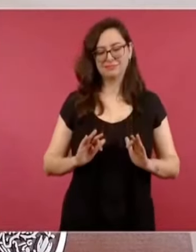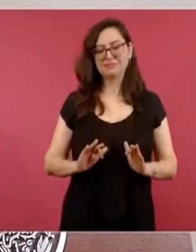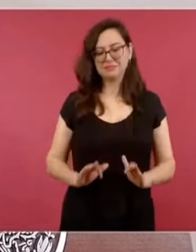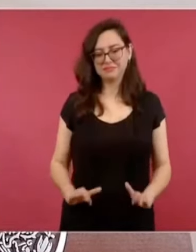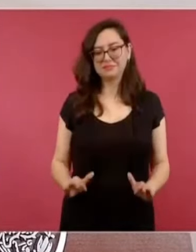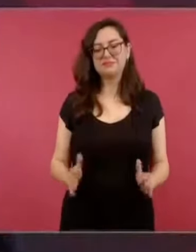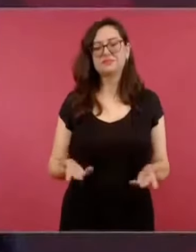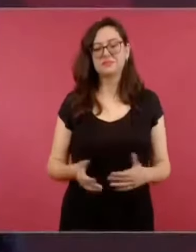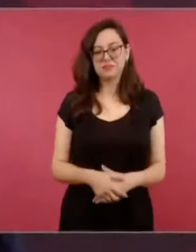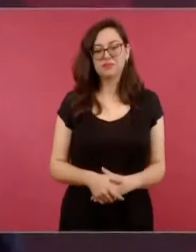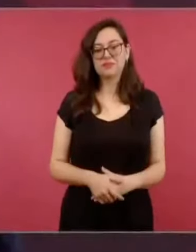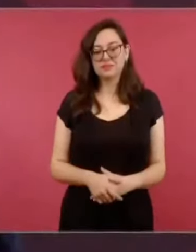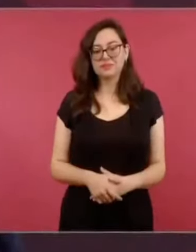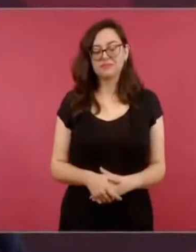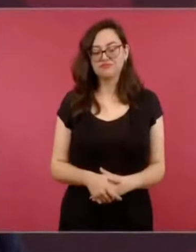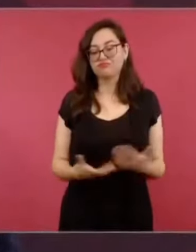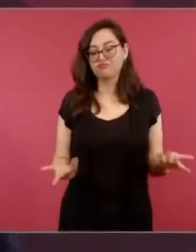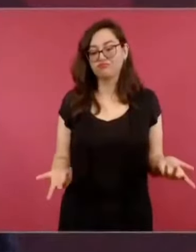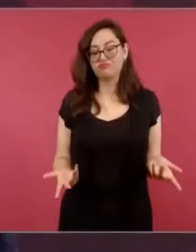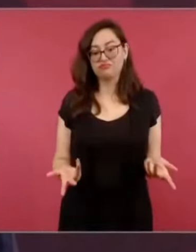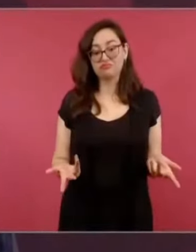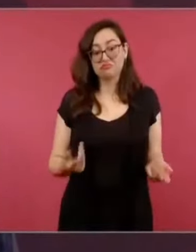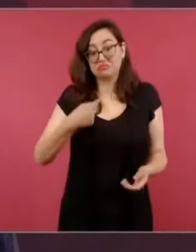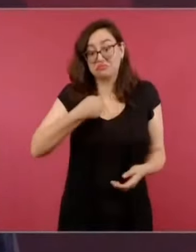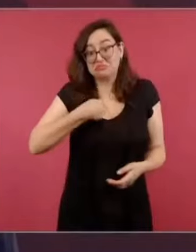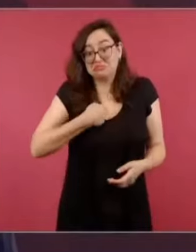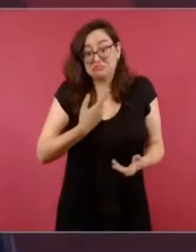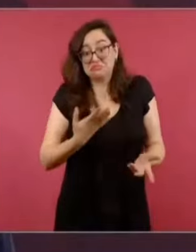nuestros adversarios aquí en México,